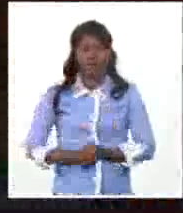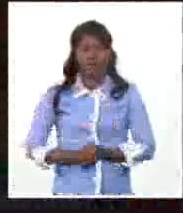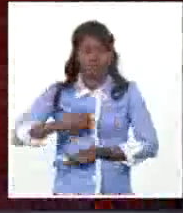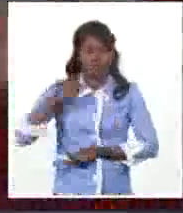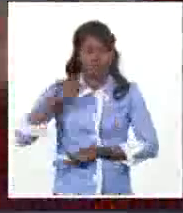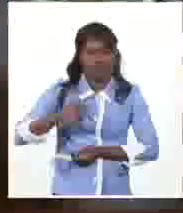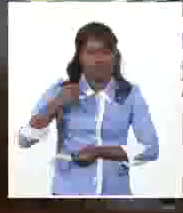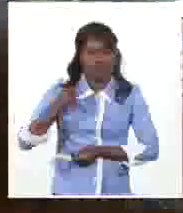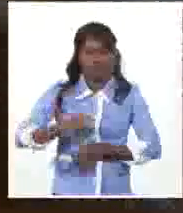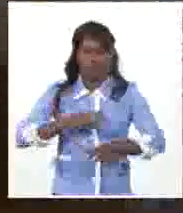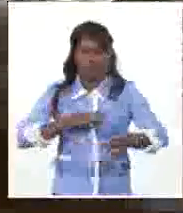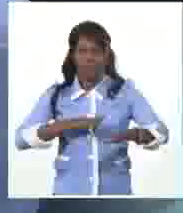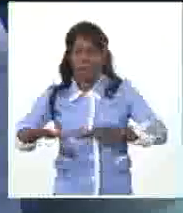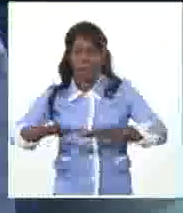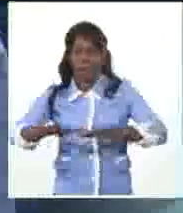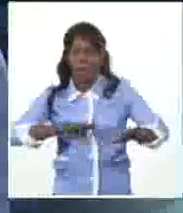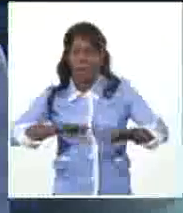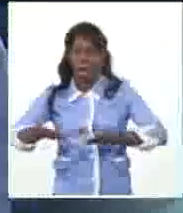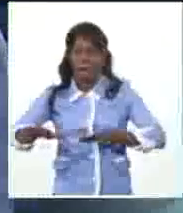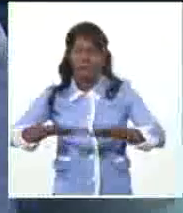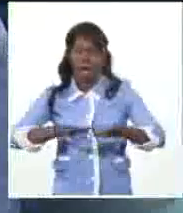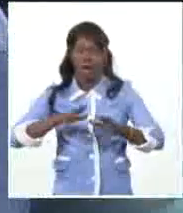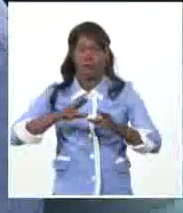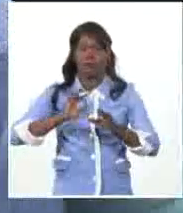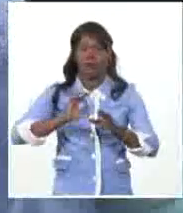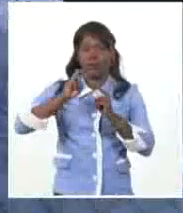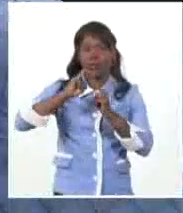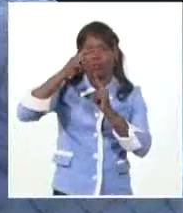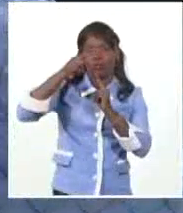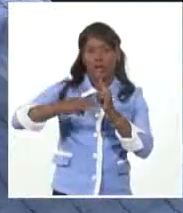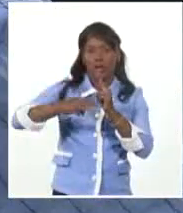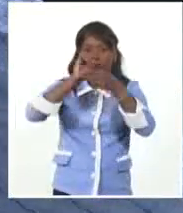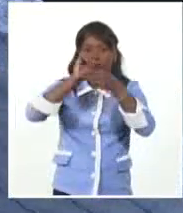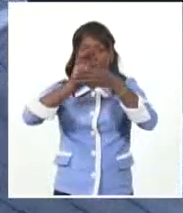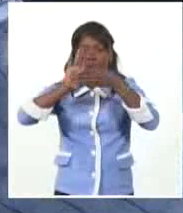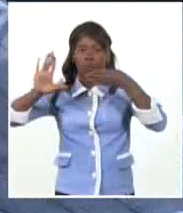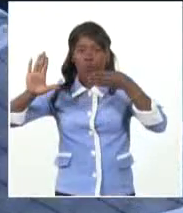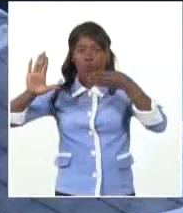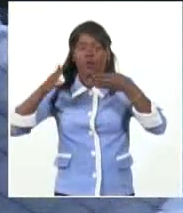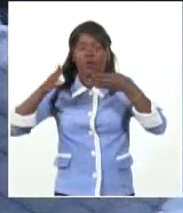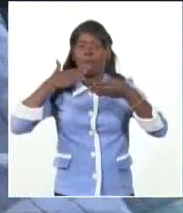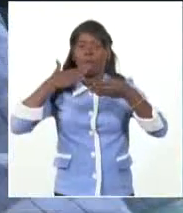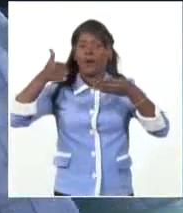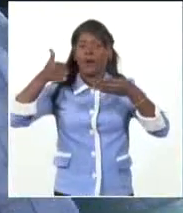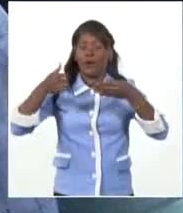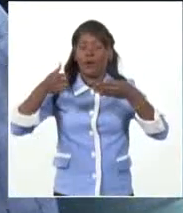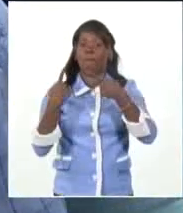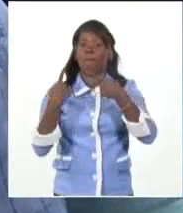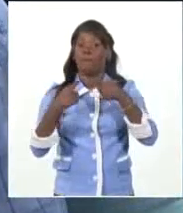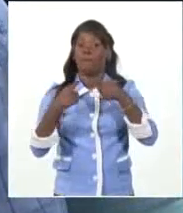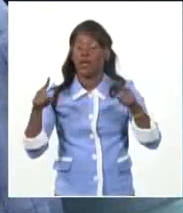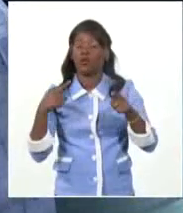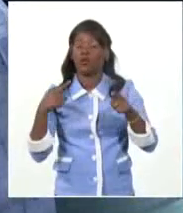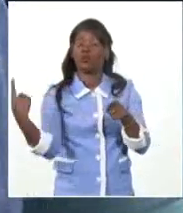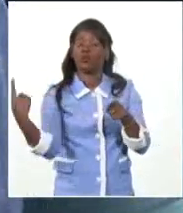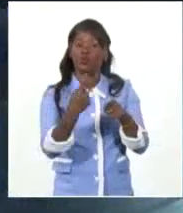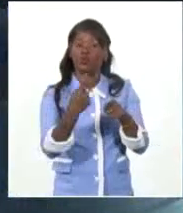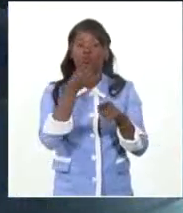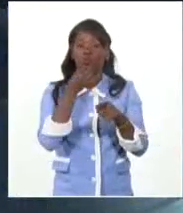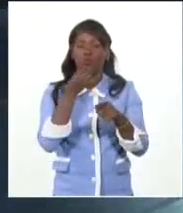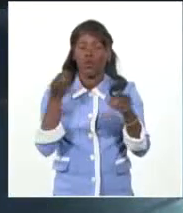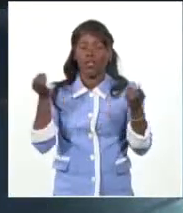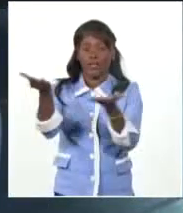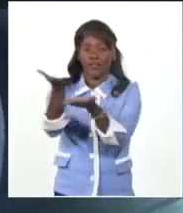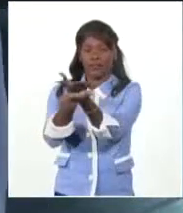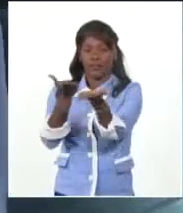teatral el ensayo de una puesta en escena pero con con la participación de todo de